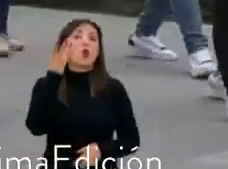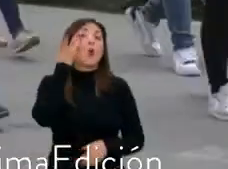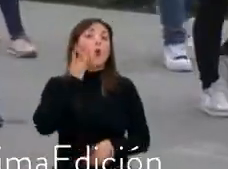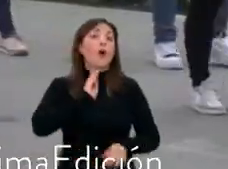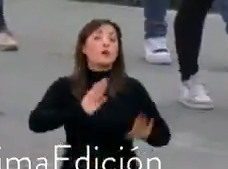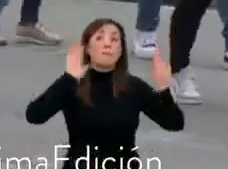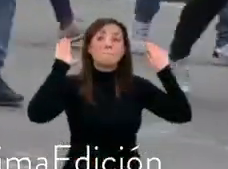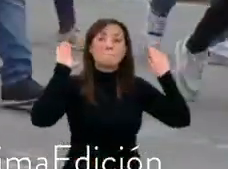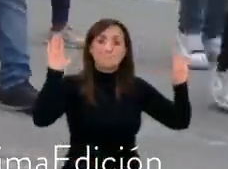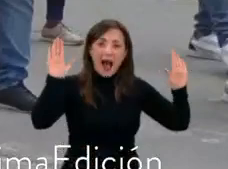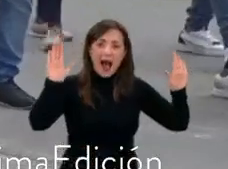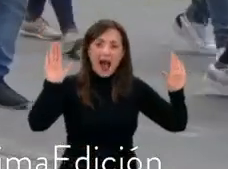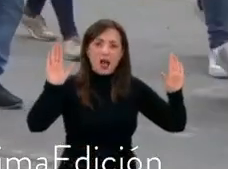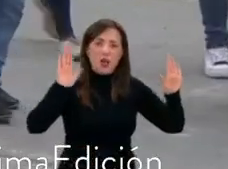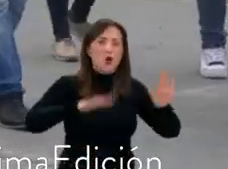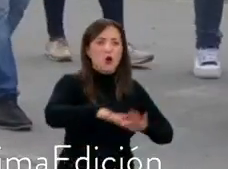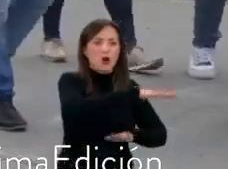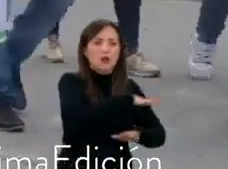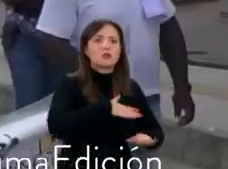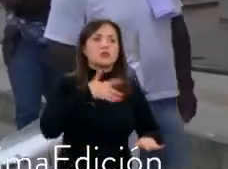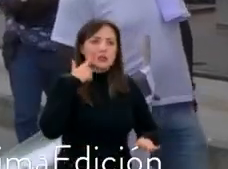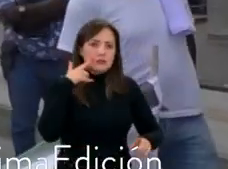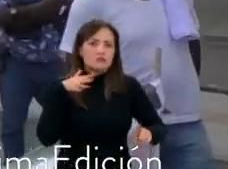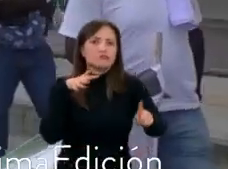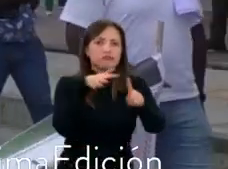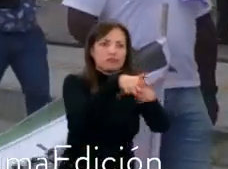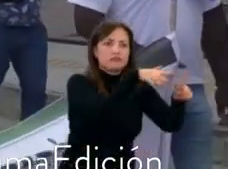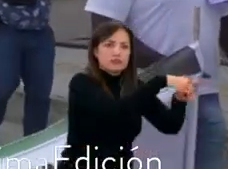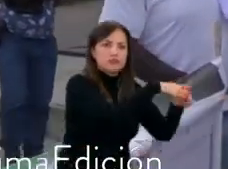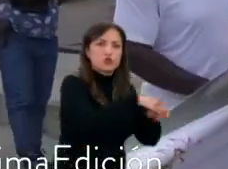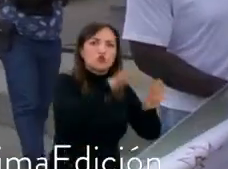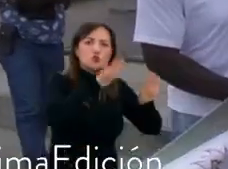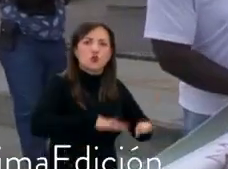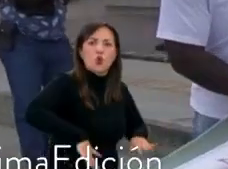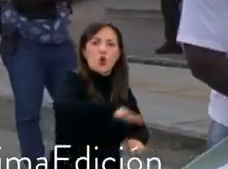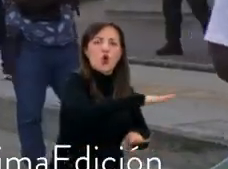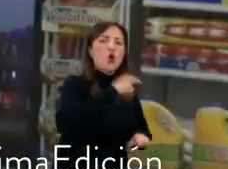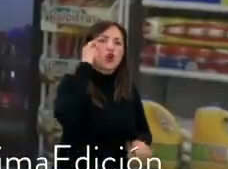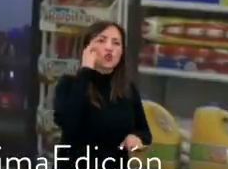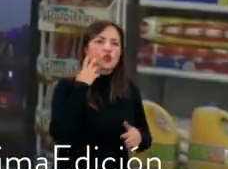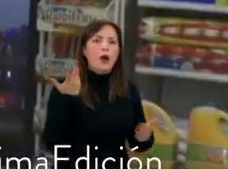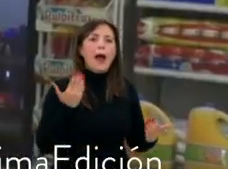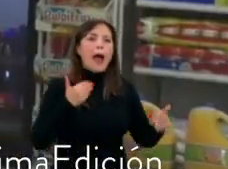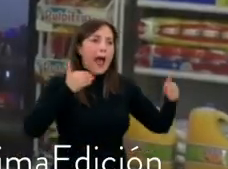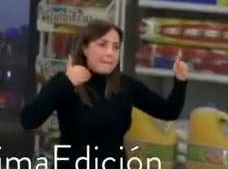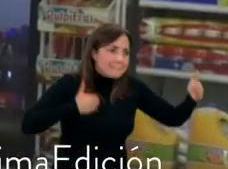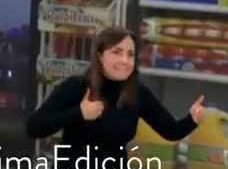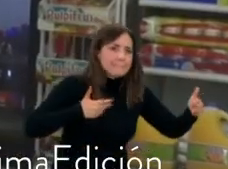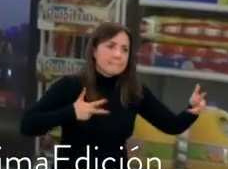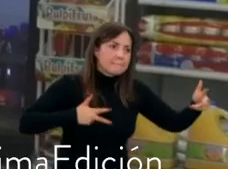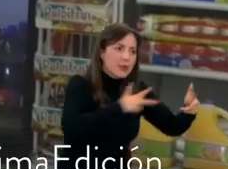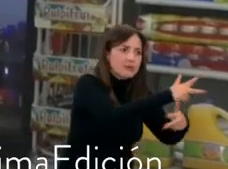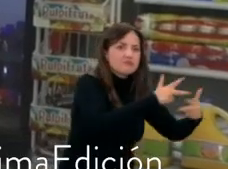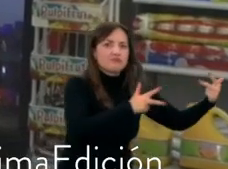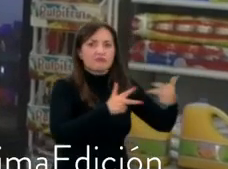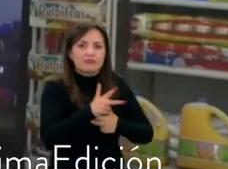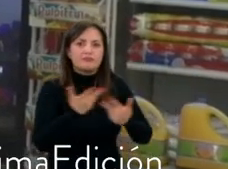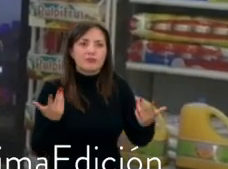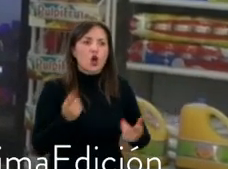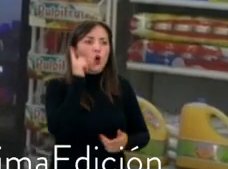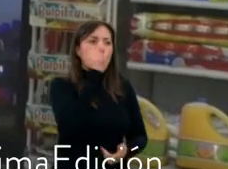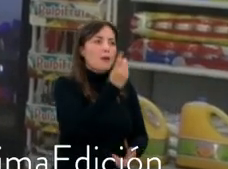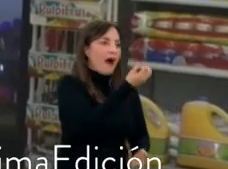cívico minero, los efectos ya se sienten en las familias chocoanas. Sí, que estén bloqueadas las vías, porque de todos modos siempre escasean